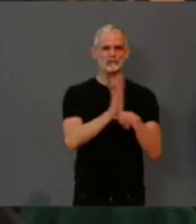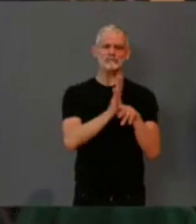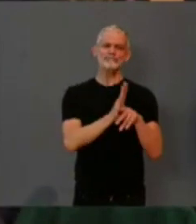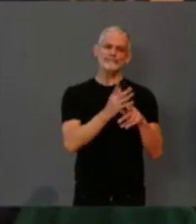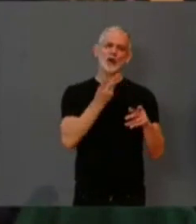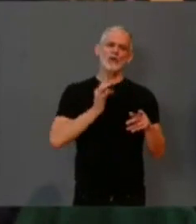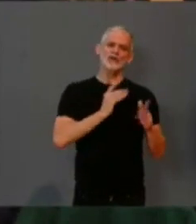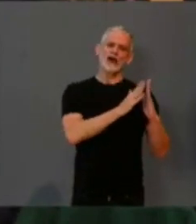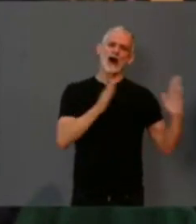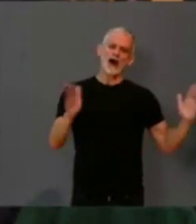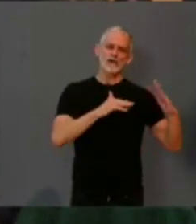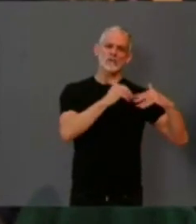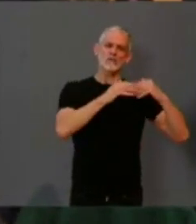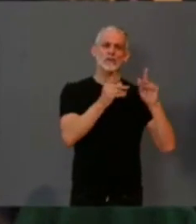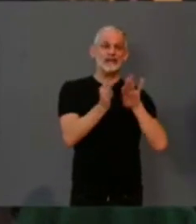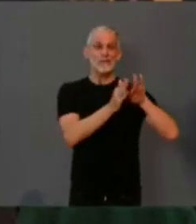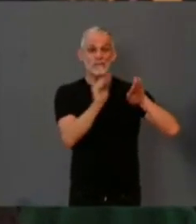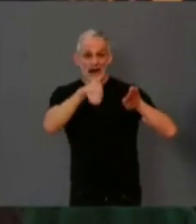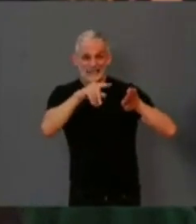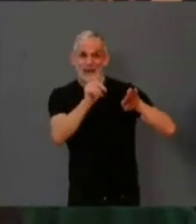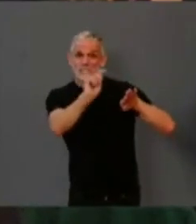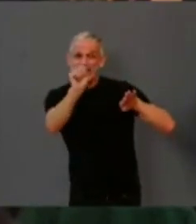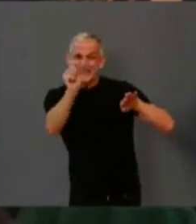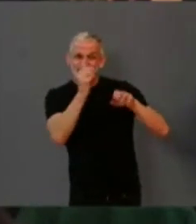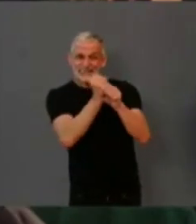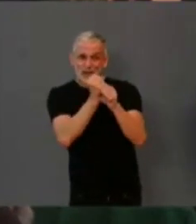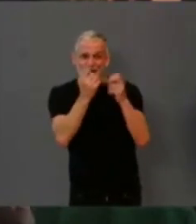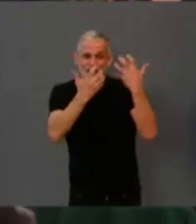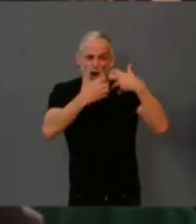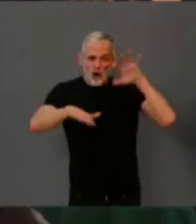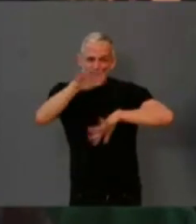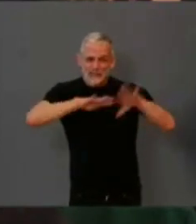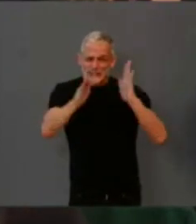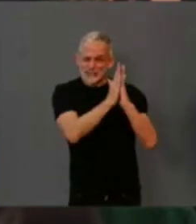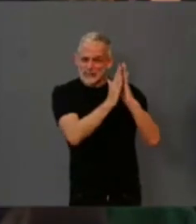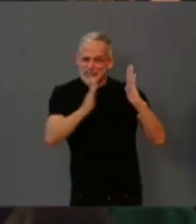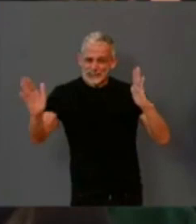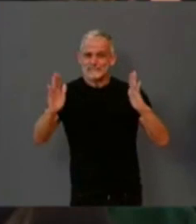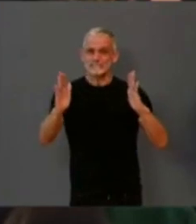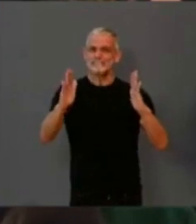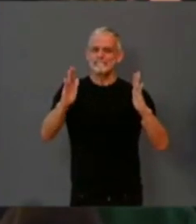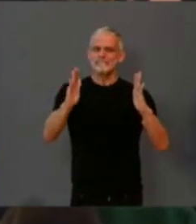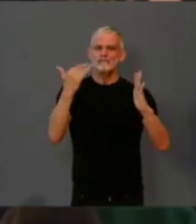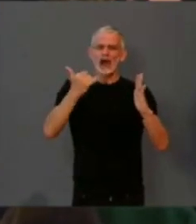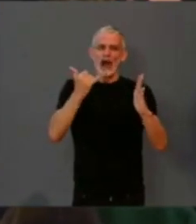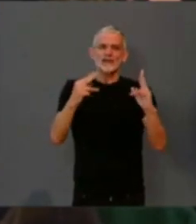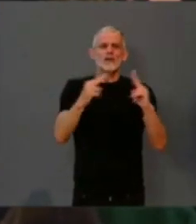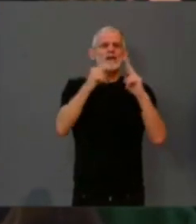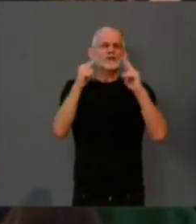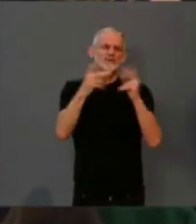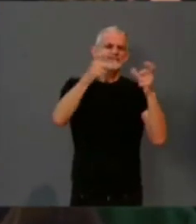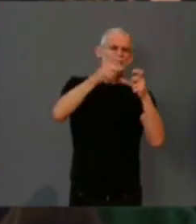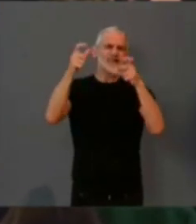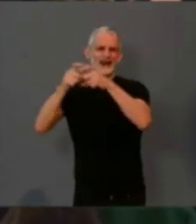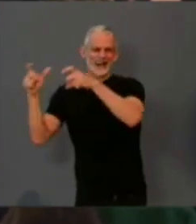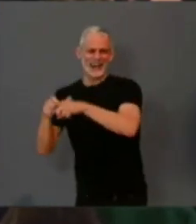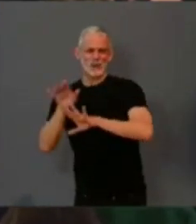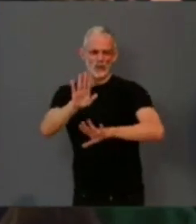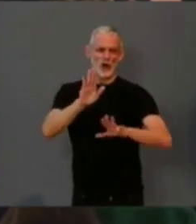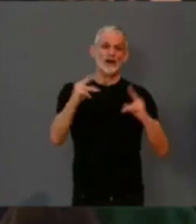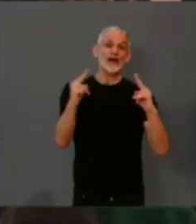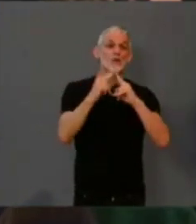decía Luisa desde hace algunos meses donde han habido diferentes encuentros algunos